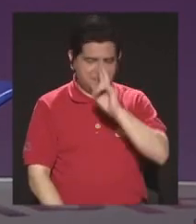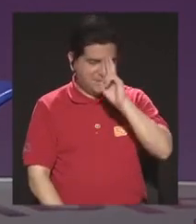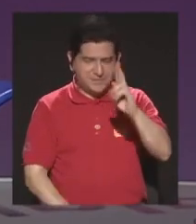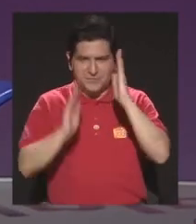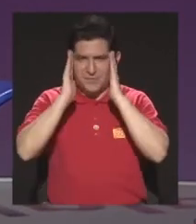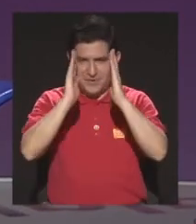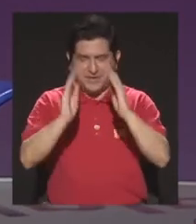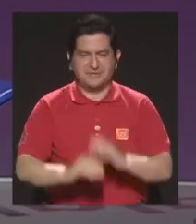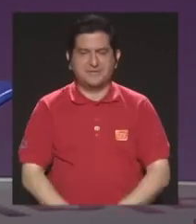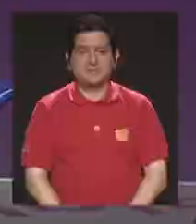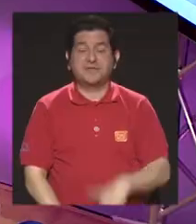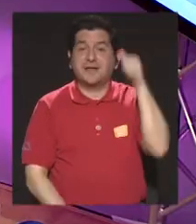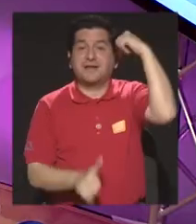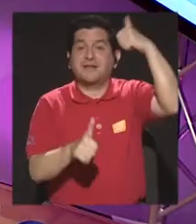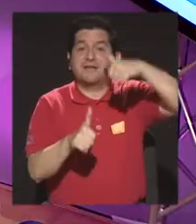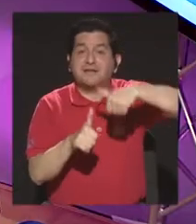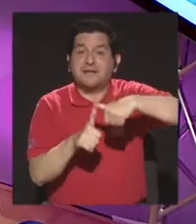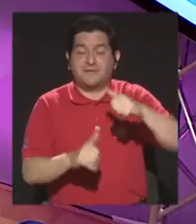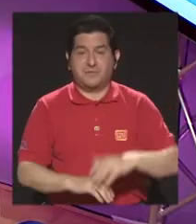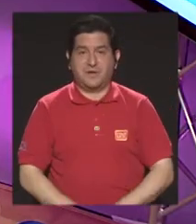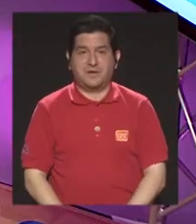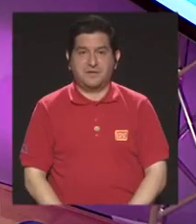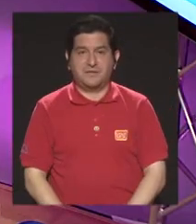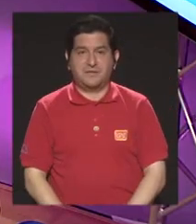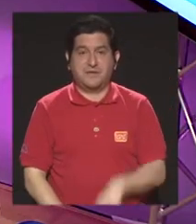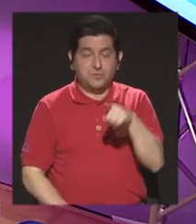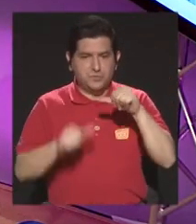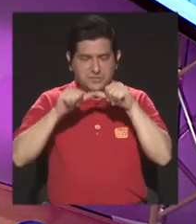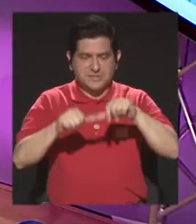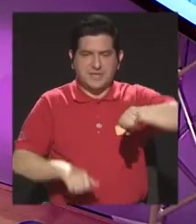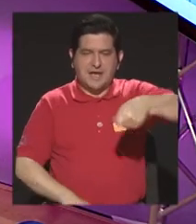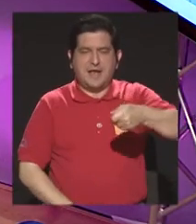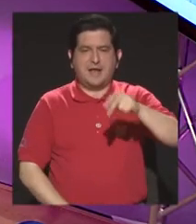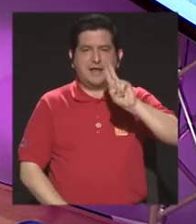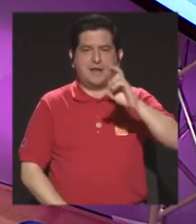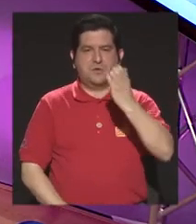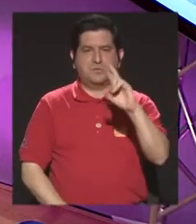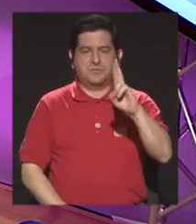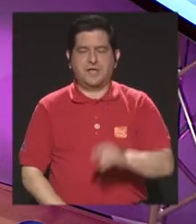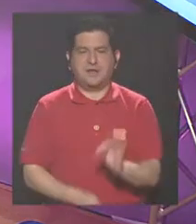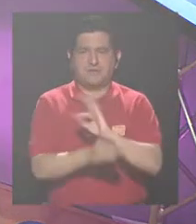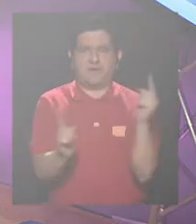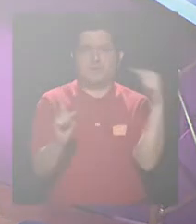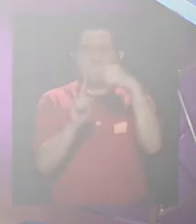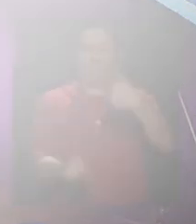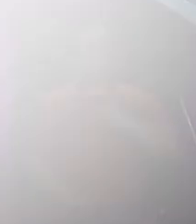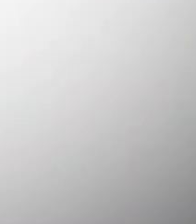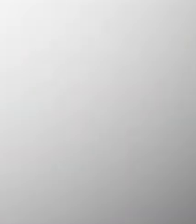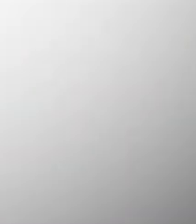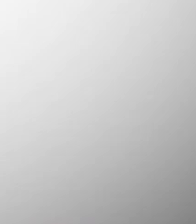Irreverencias y recuerde que debe quedarse con Canal UCR TV Consentido.